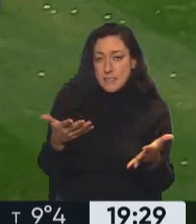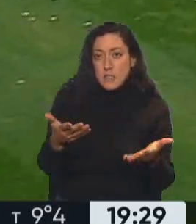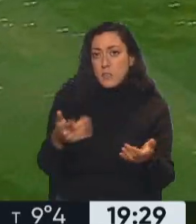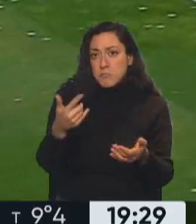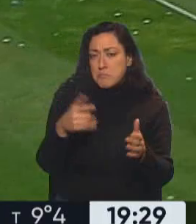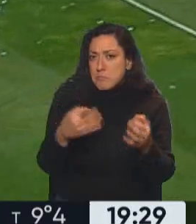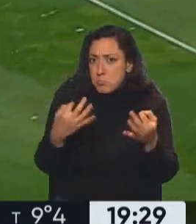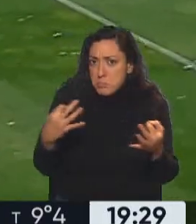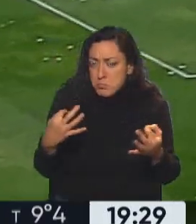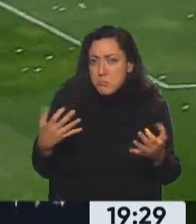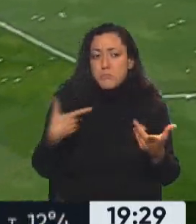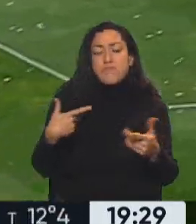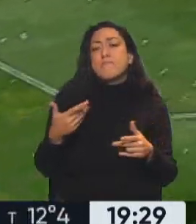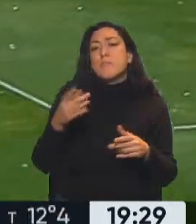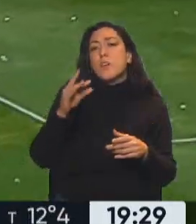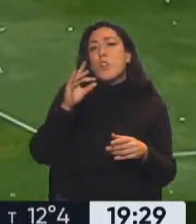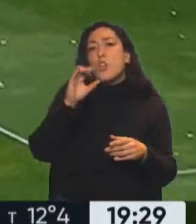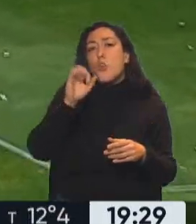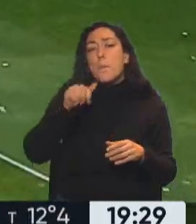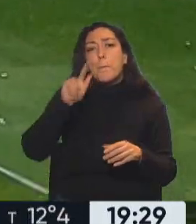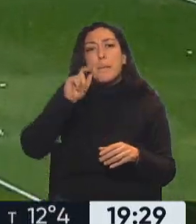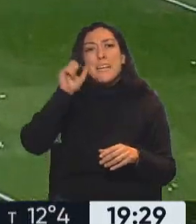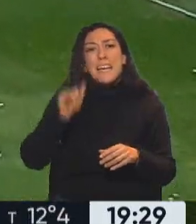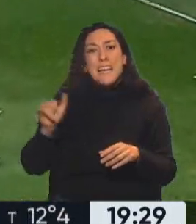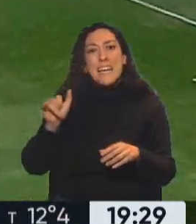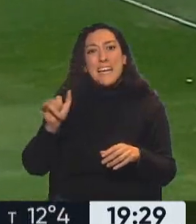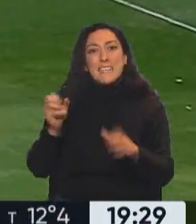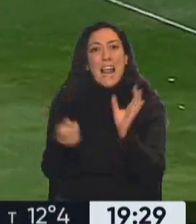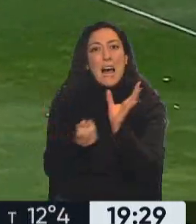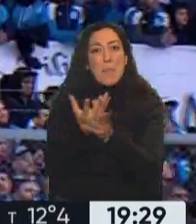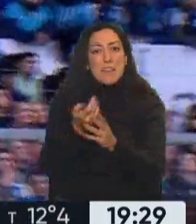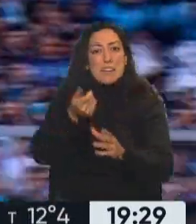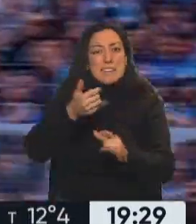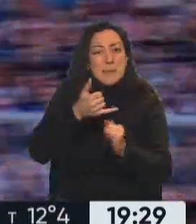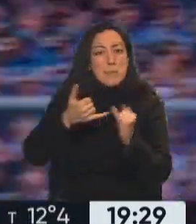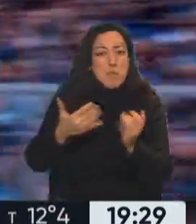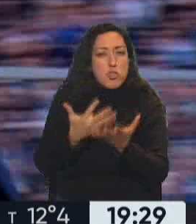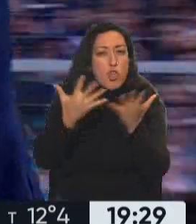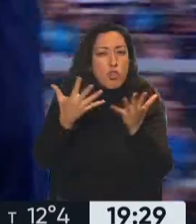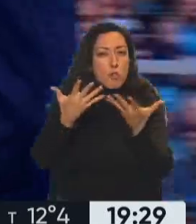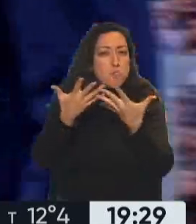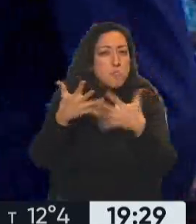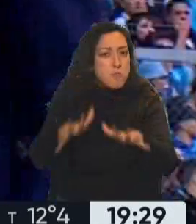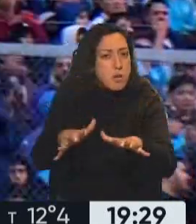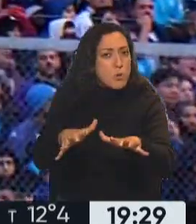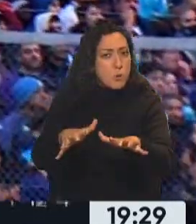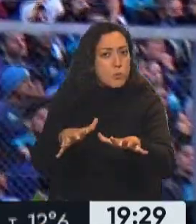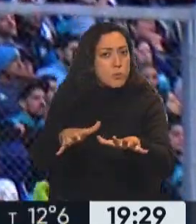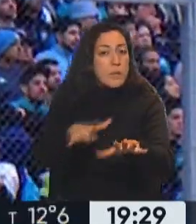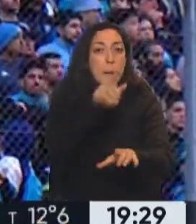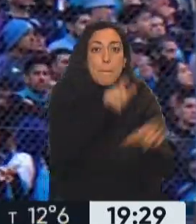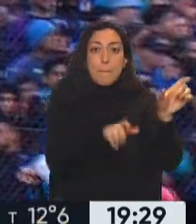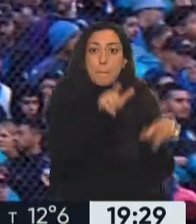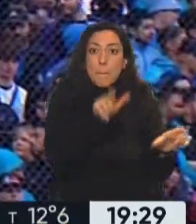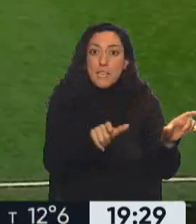papeles. Bueno, Eduardo Domínguez renuncia por la mañana, casi mediodía. Sin embargo, los referentes